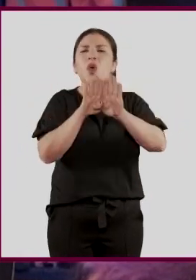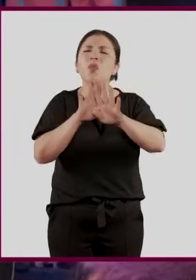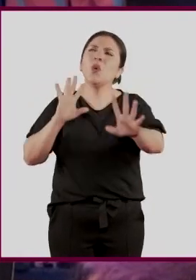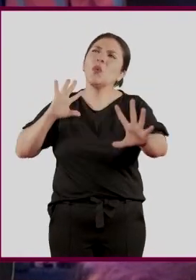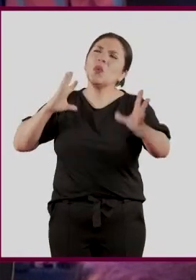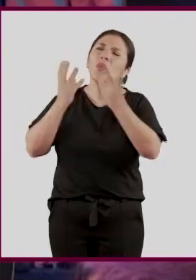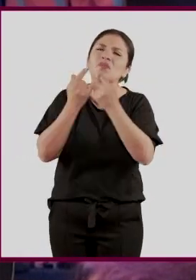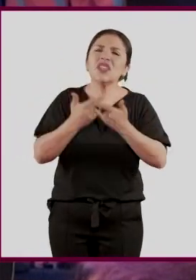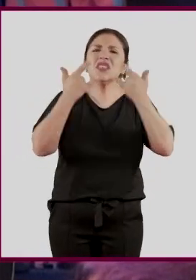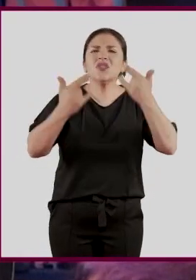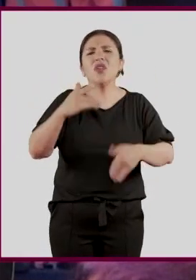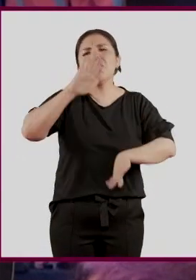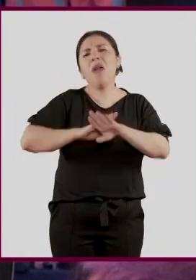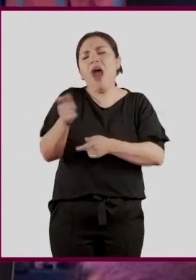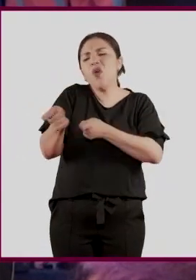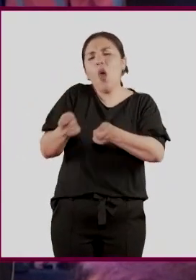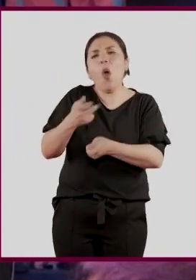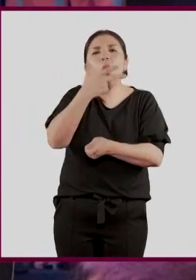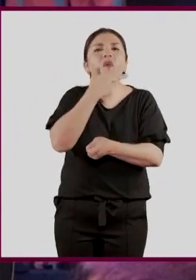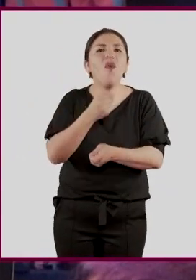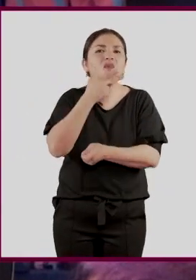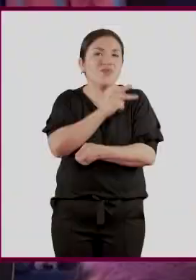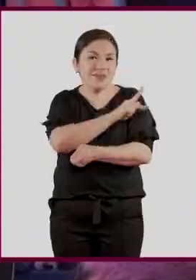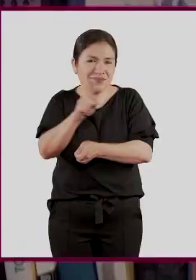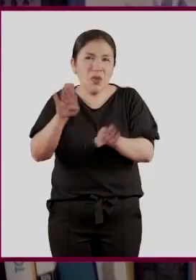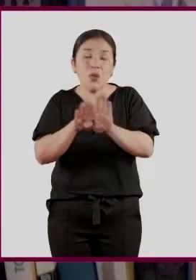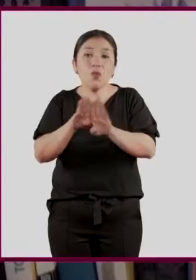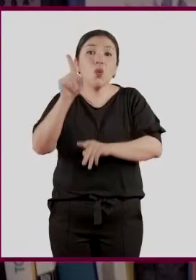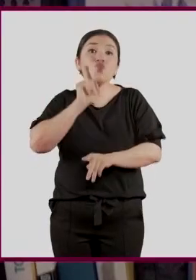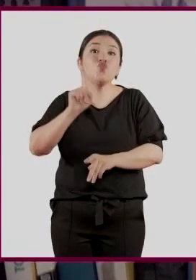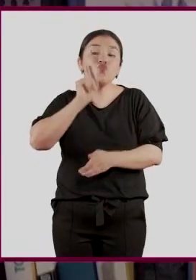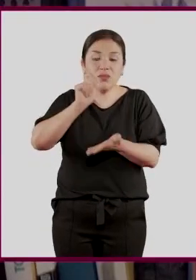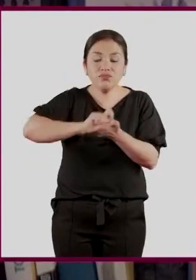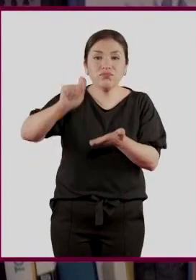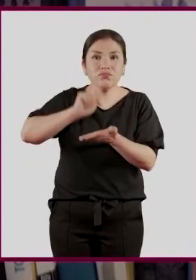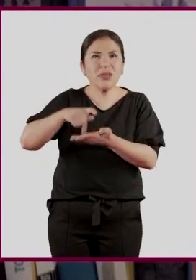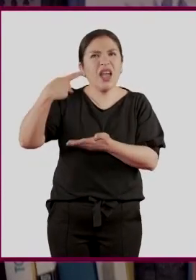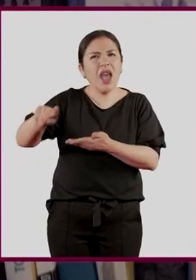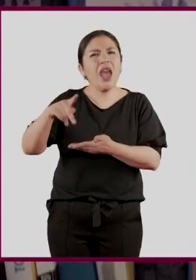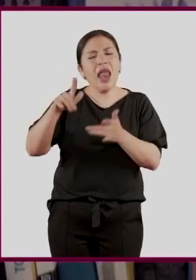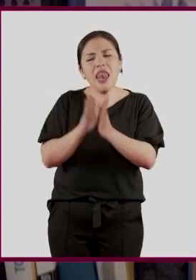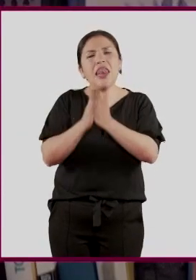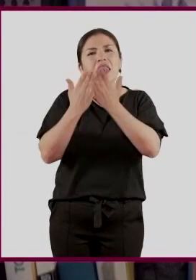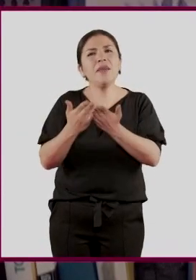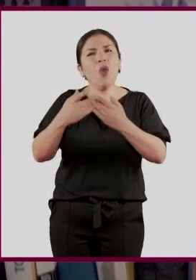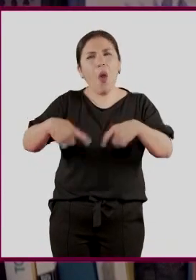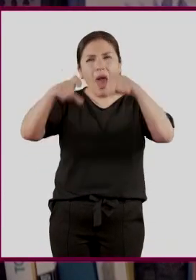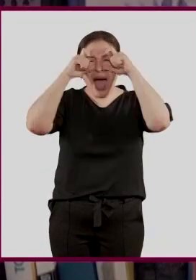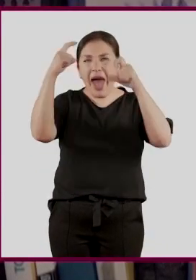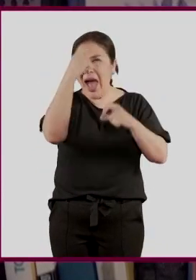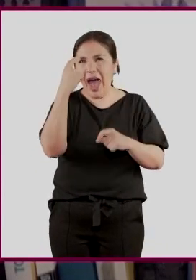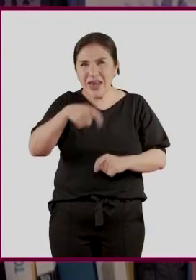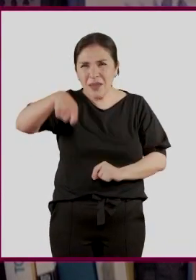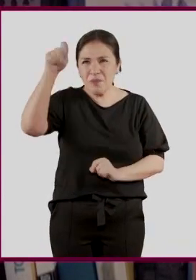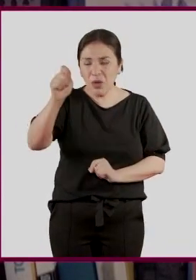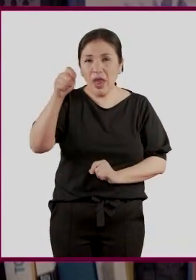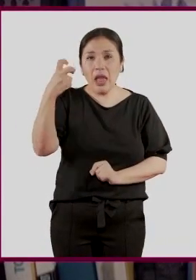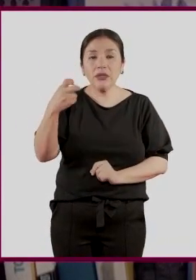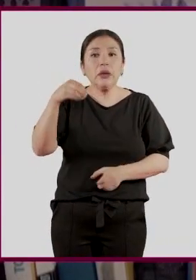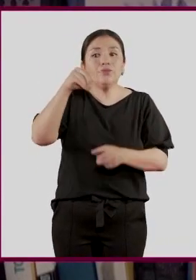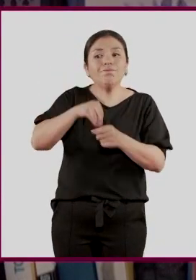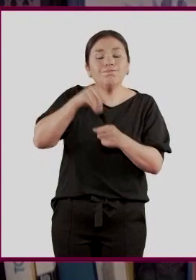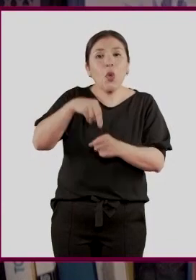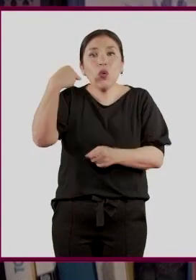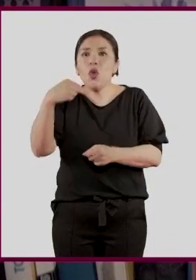industrias que históricamente han sido controladas por varones. Es el caso de la escritora de la saga de Harry Potter, que intentó